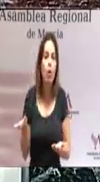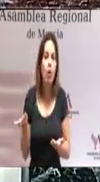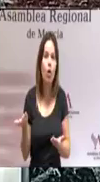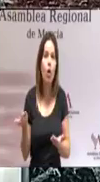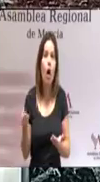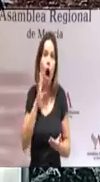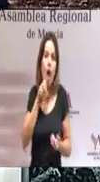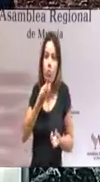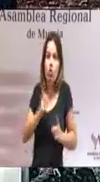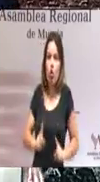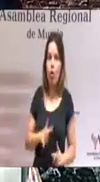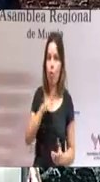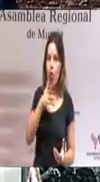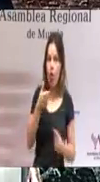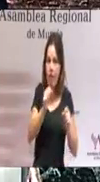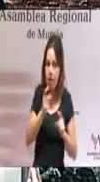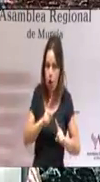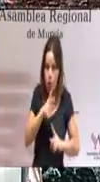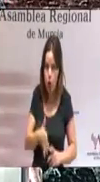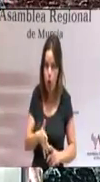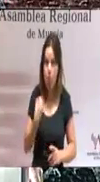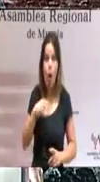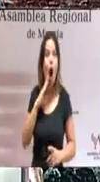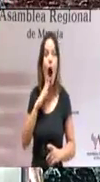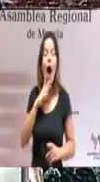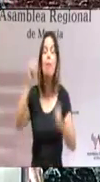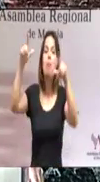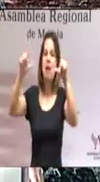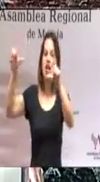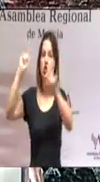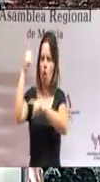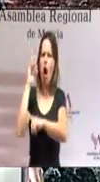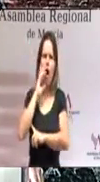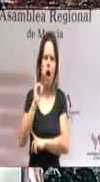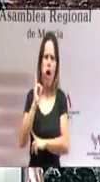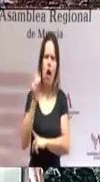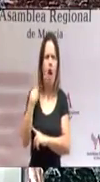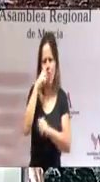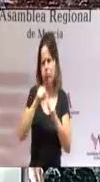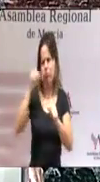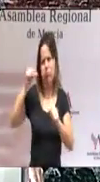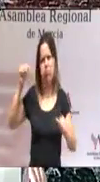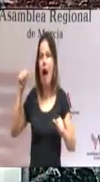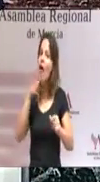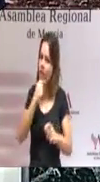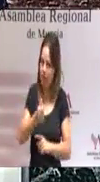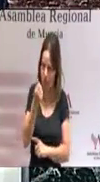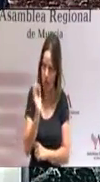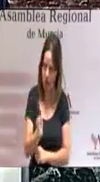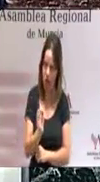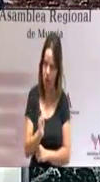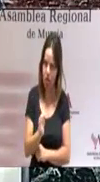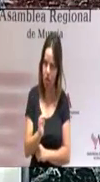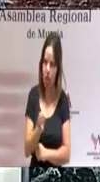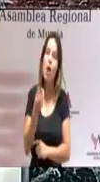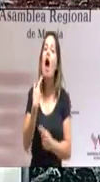¿Por qué no lo hizo? ¿Por qué no lo defendió? Existían ya las placas solares hace muchos años. Es más fácil ahora, ¿verdad? Una